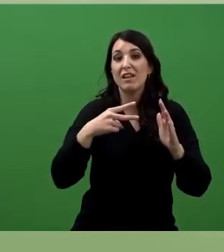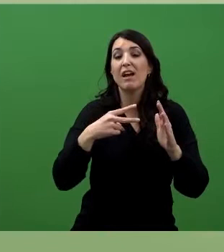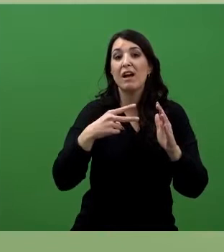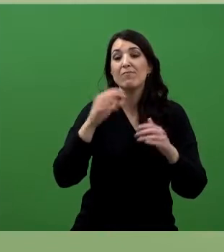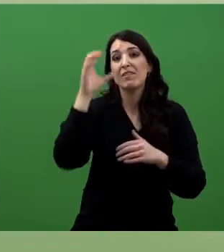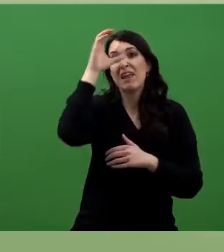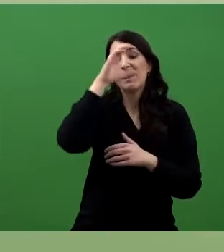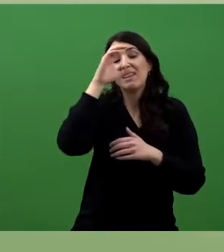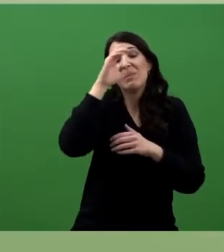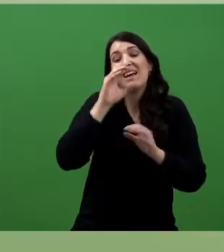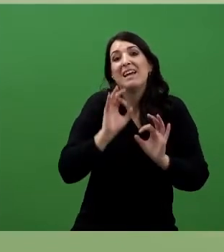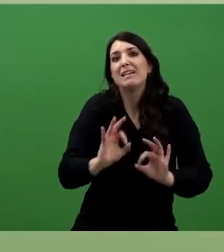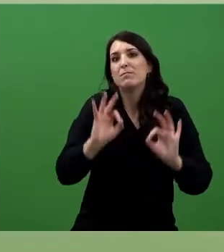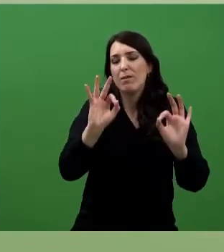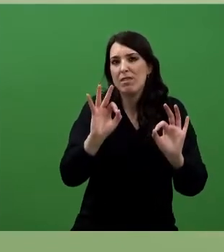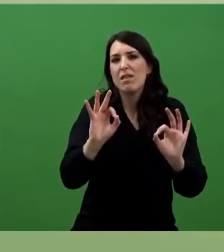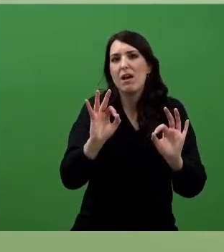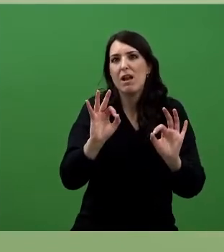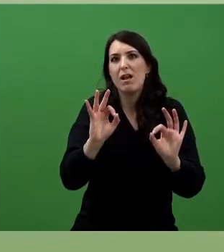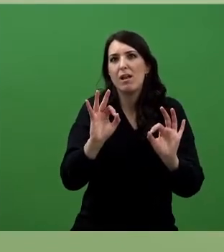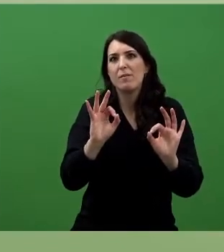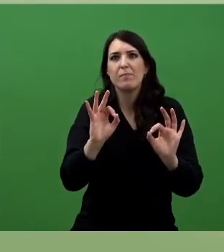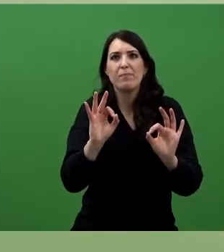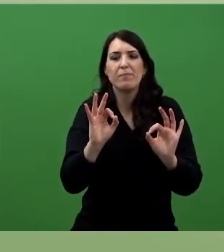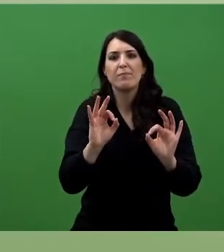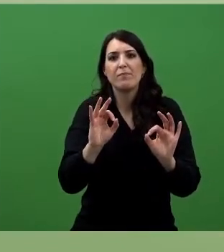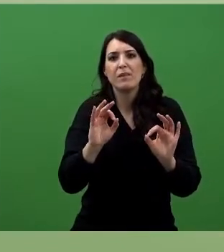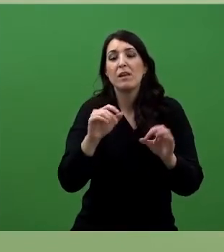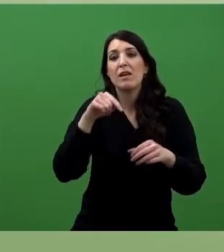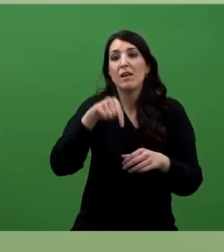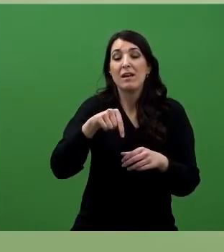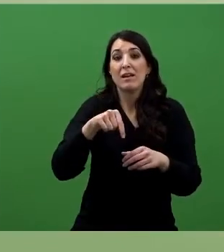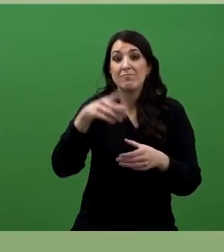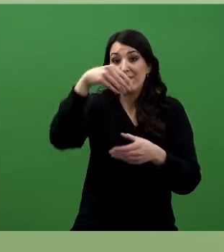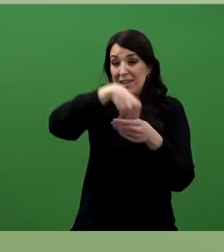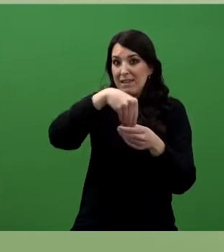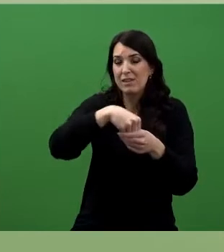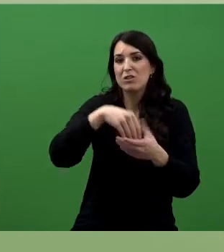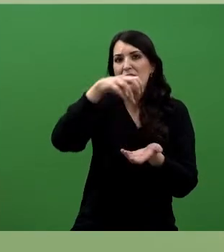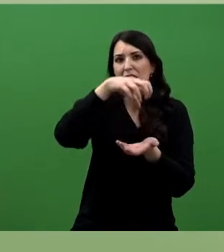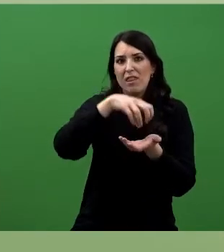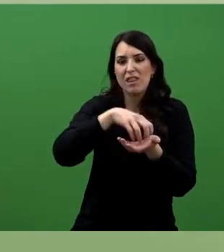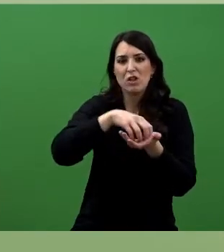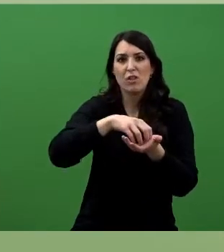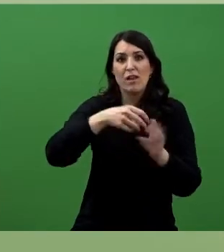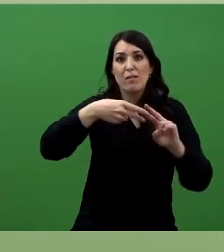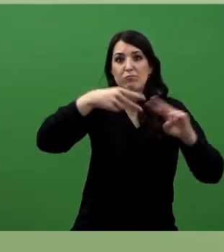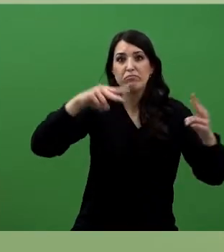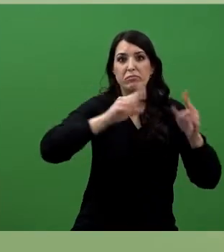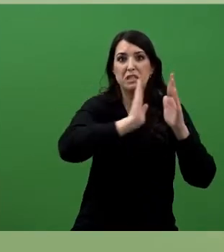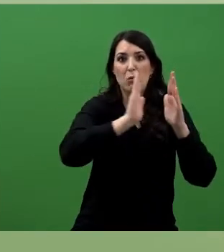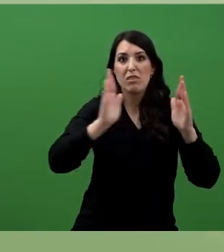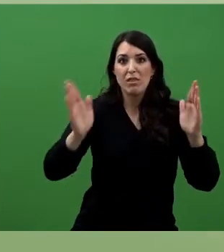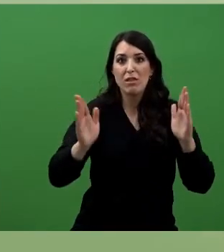científica singular, en concreto llamada Omics-Tech, que incluye un centro de secuenciación genómico, que